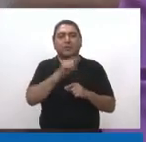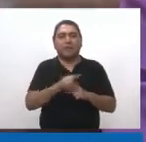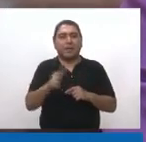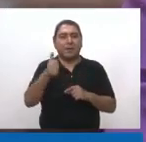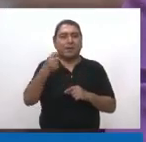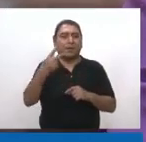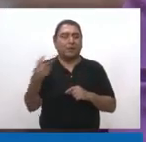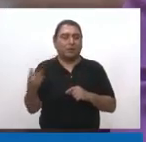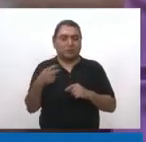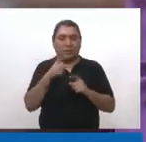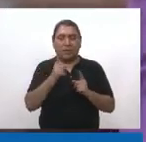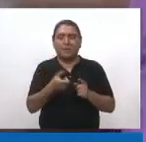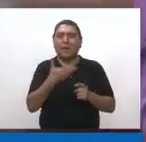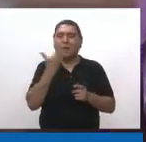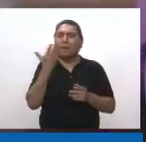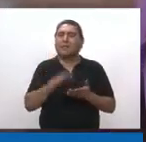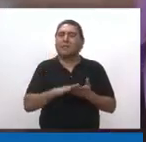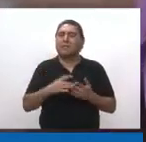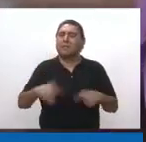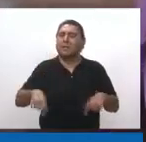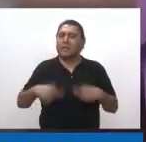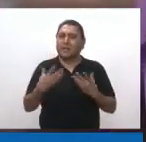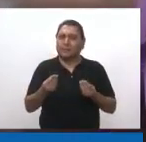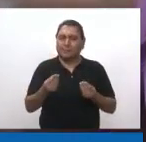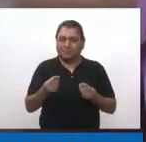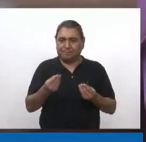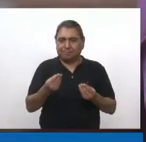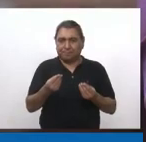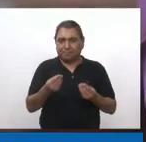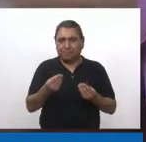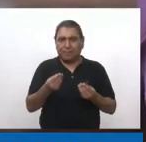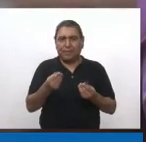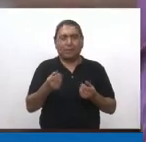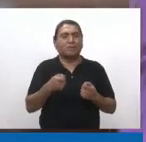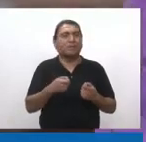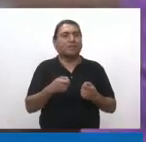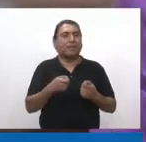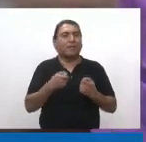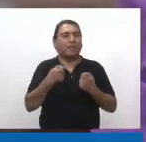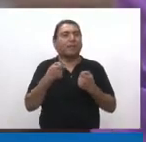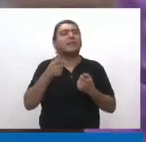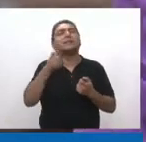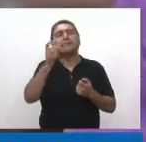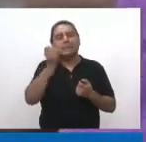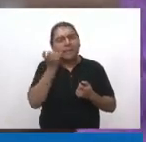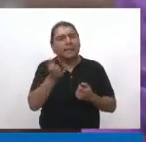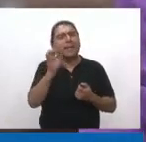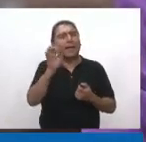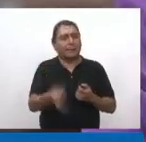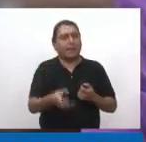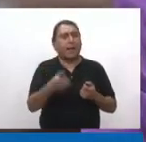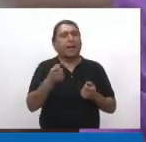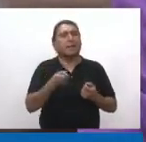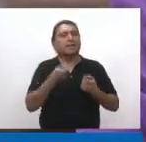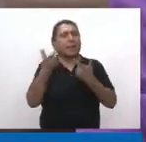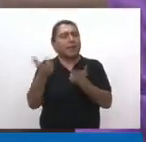Es decir, que se estaba concediendo un poder, es decir, que se sabía que si se concedía un